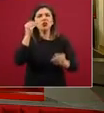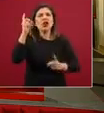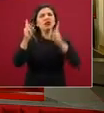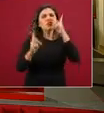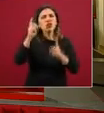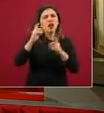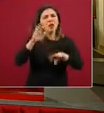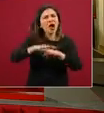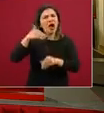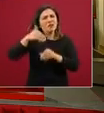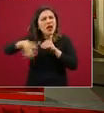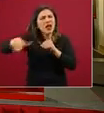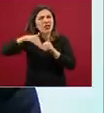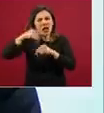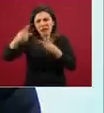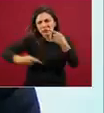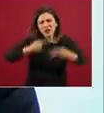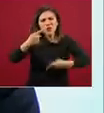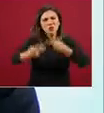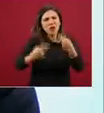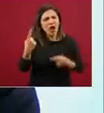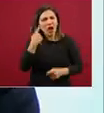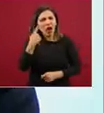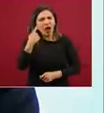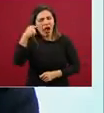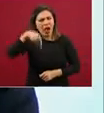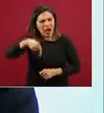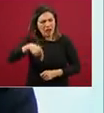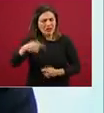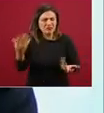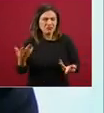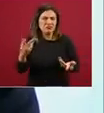preguntas que nos han llegado y las que nos hagan aquí